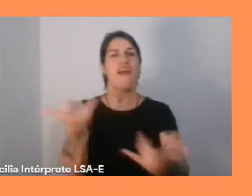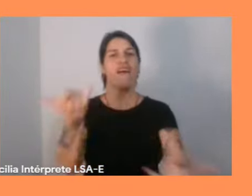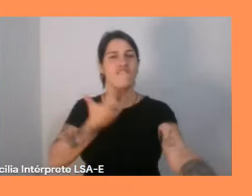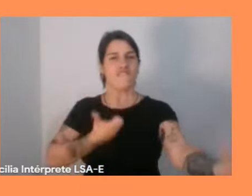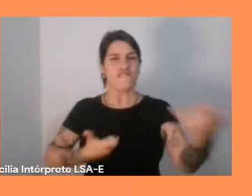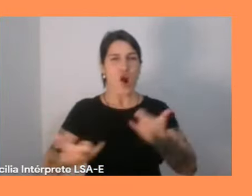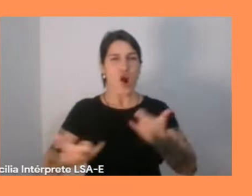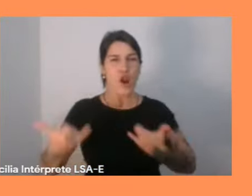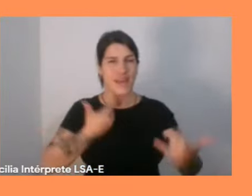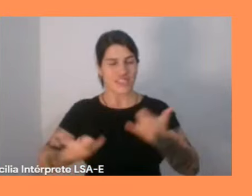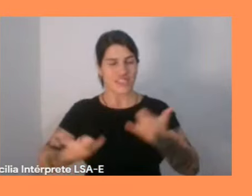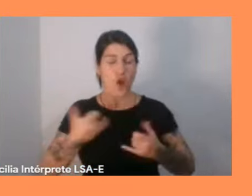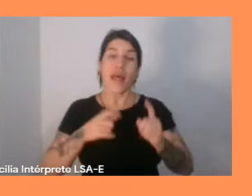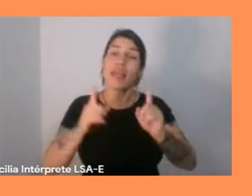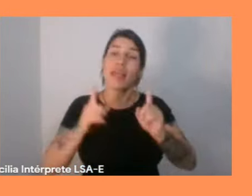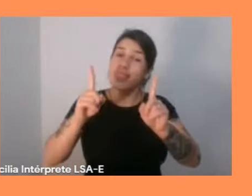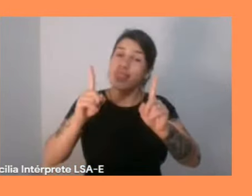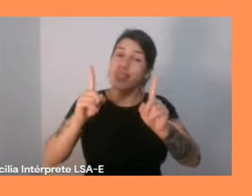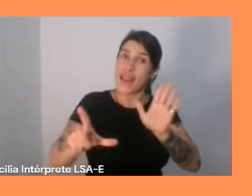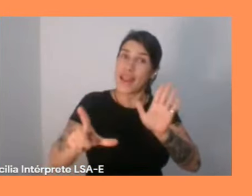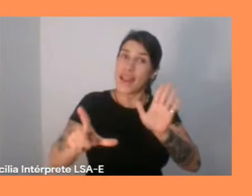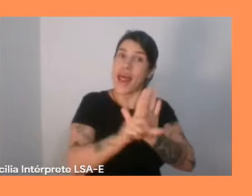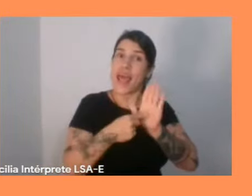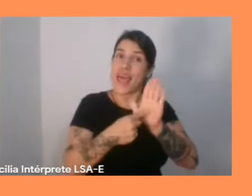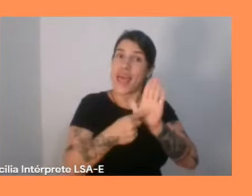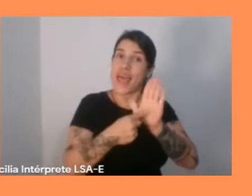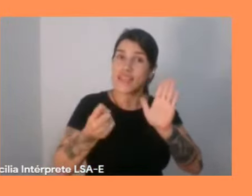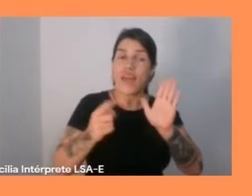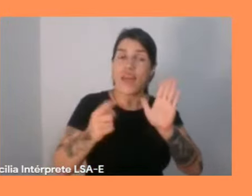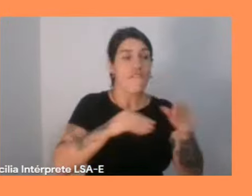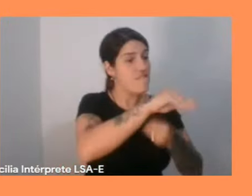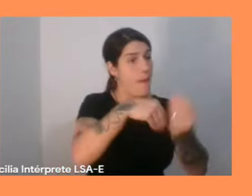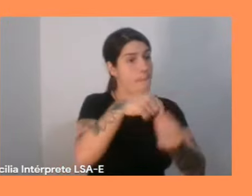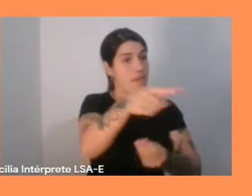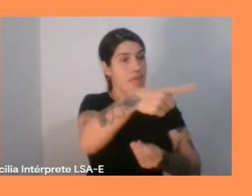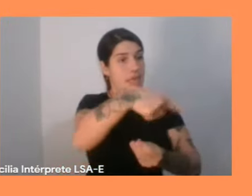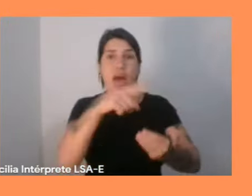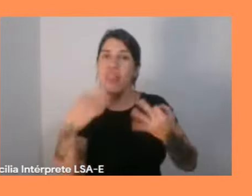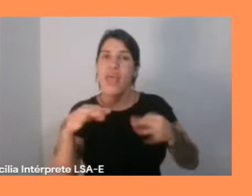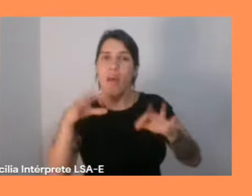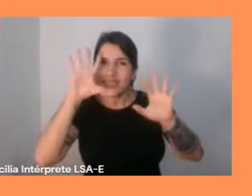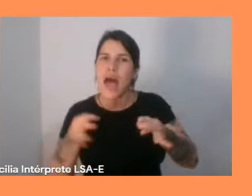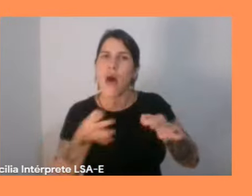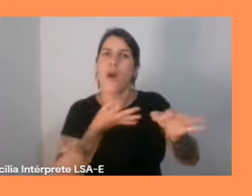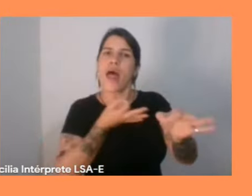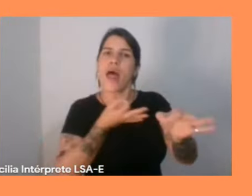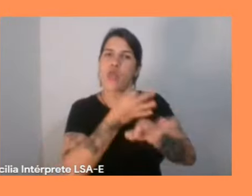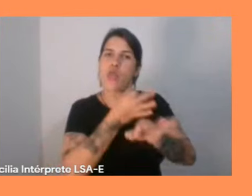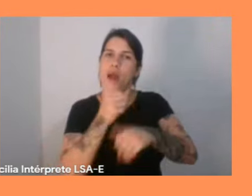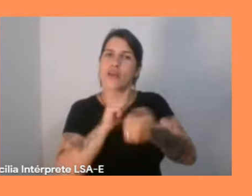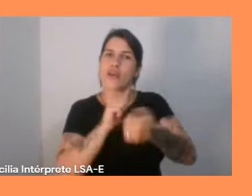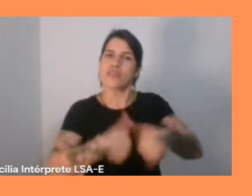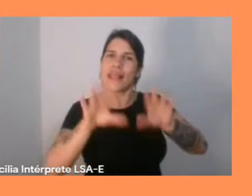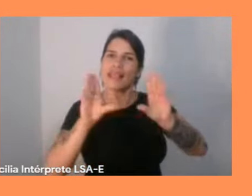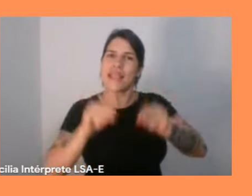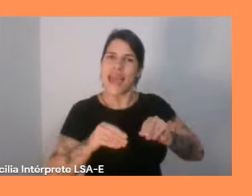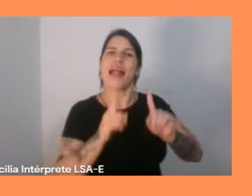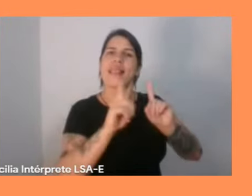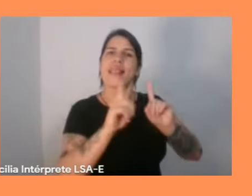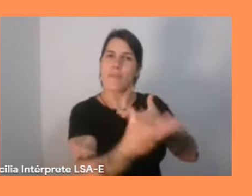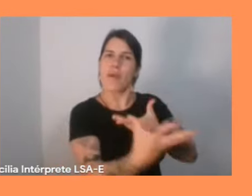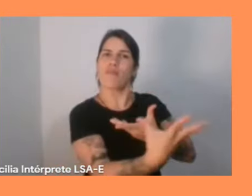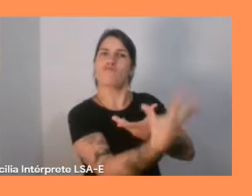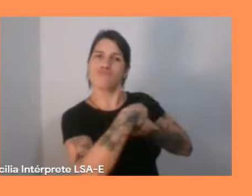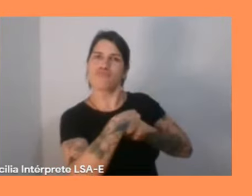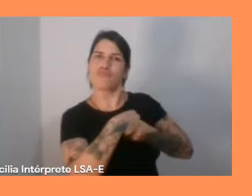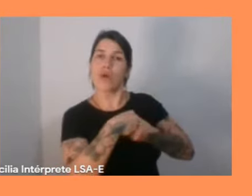informadas sobre la educación sexual integral que se brinda, porque así como la escuela y las familias tienen su lugar específico